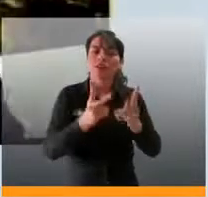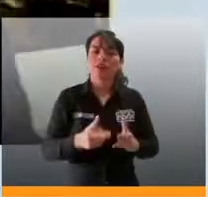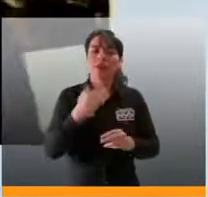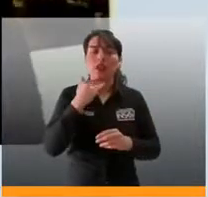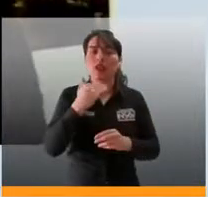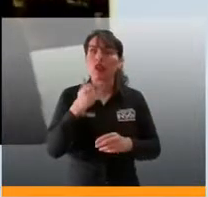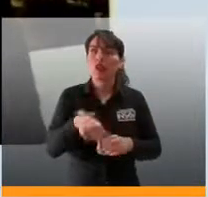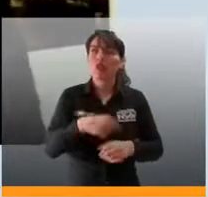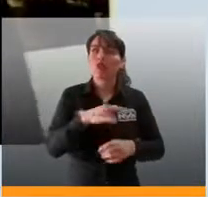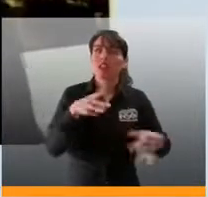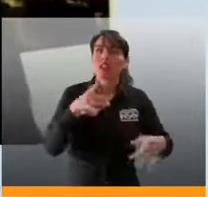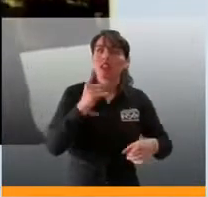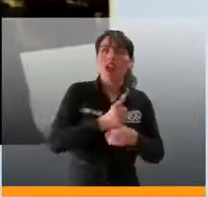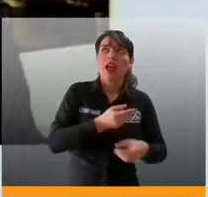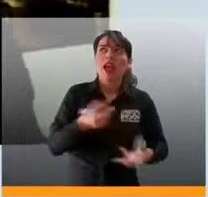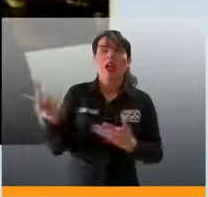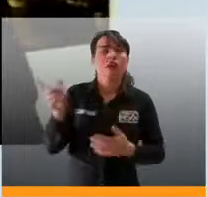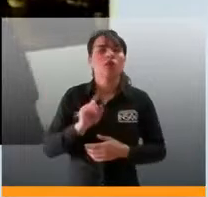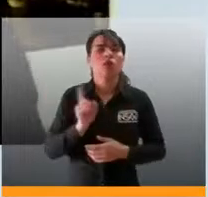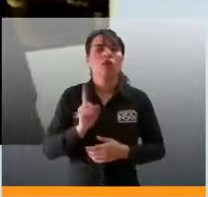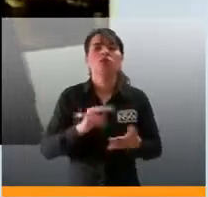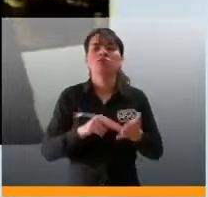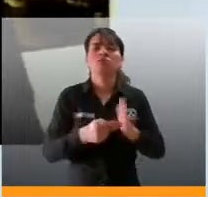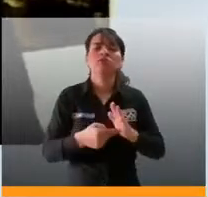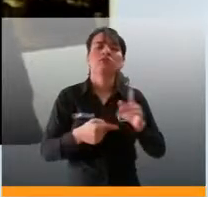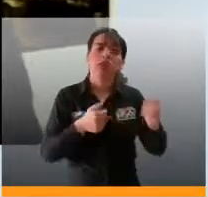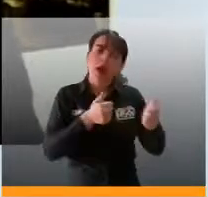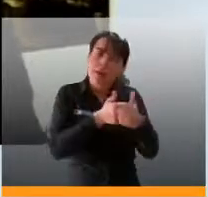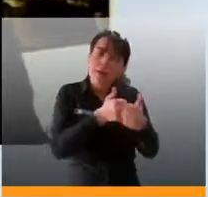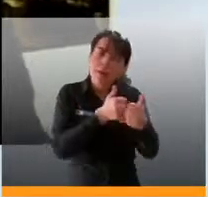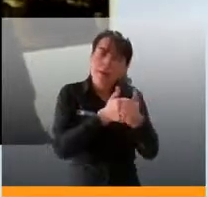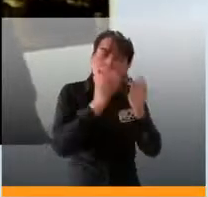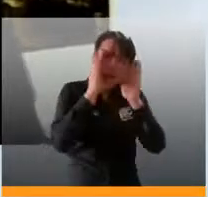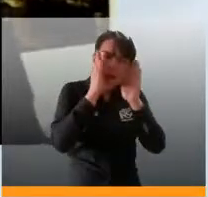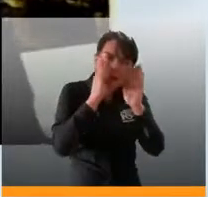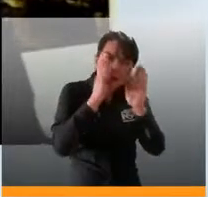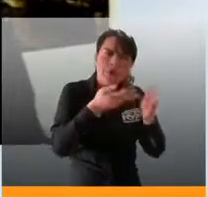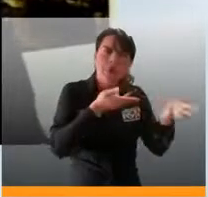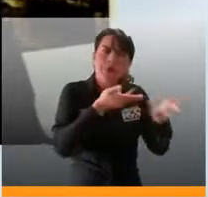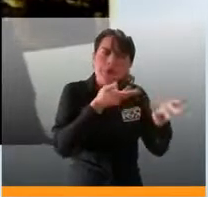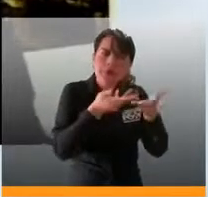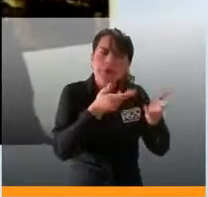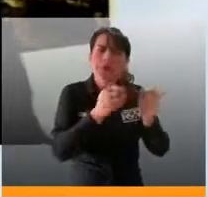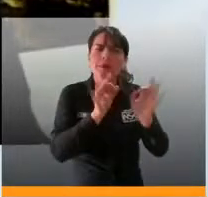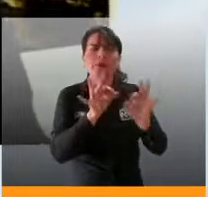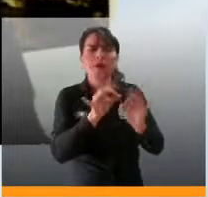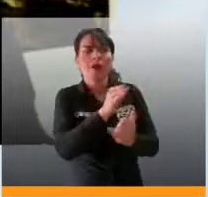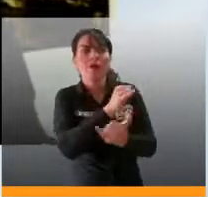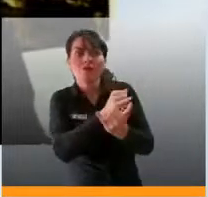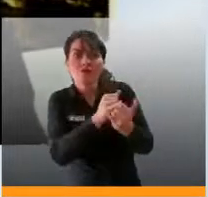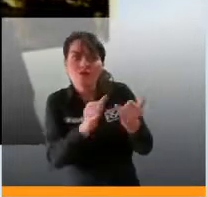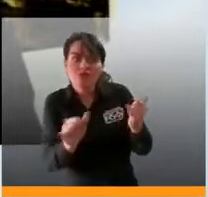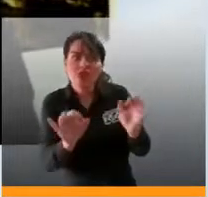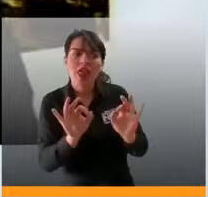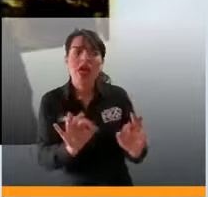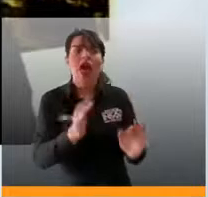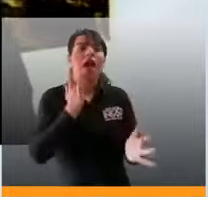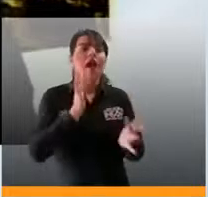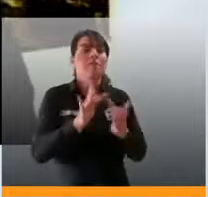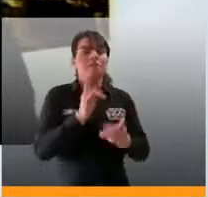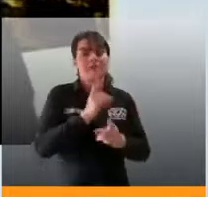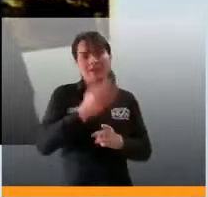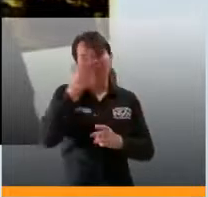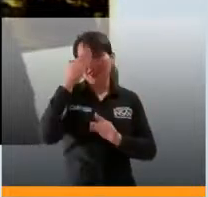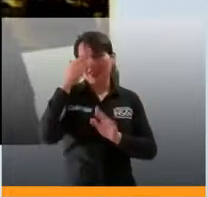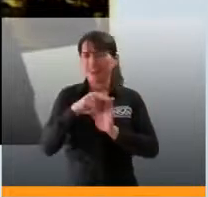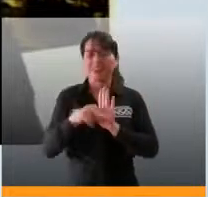fechas exactas para reportar sus notas, sino que lo acompañáramos y que tuviéramos recuperaciones al final, que eso no lo teníamos en nuestra norma y